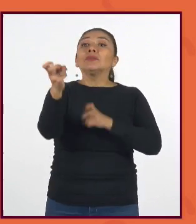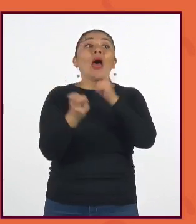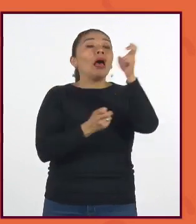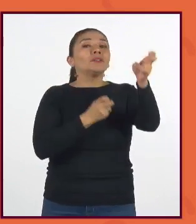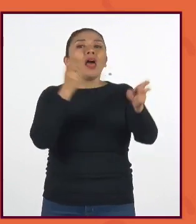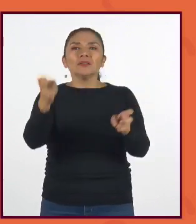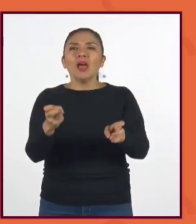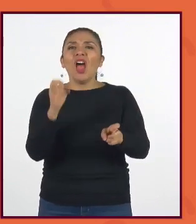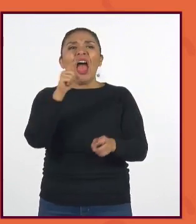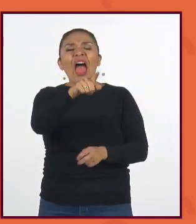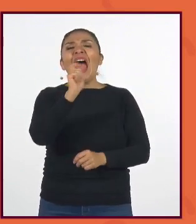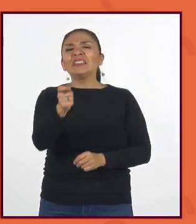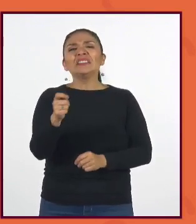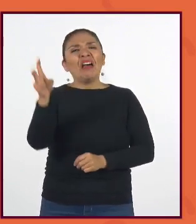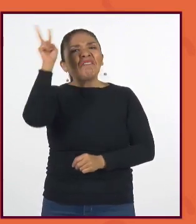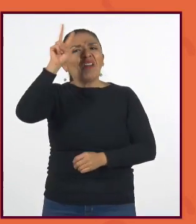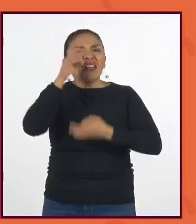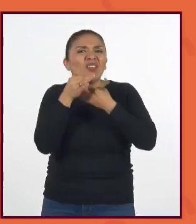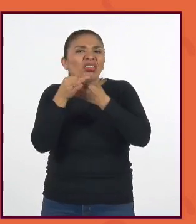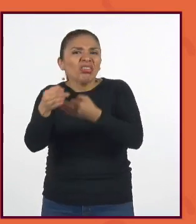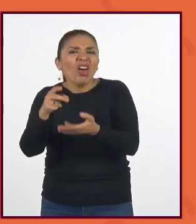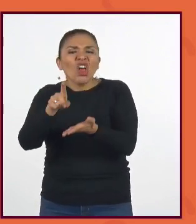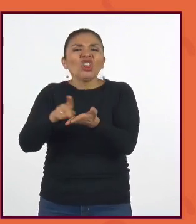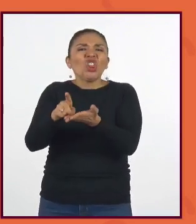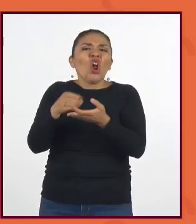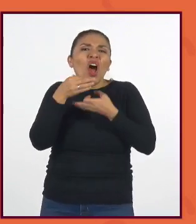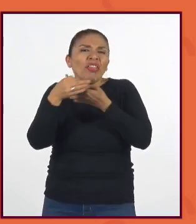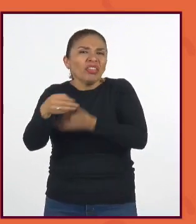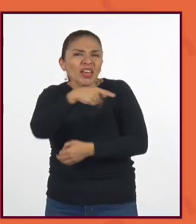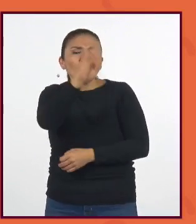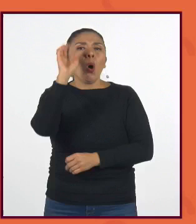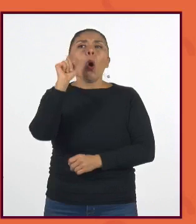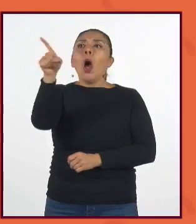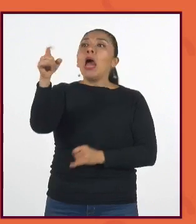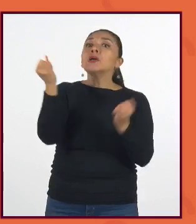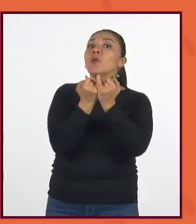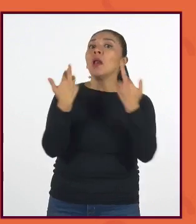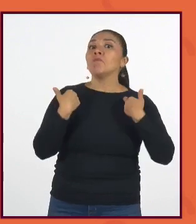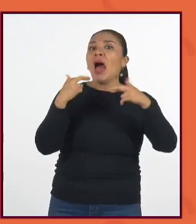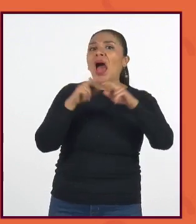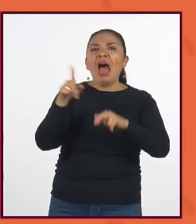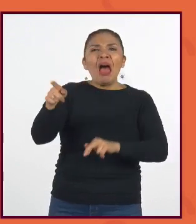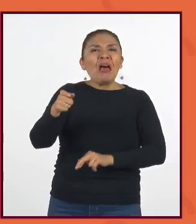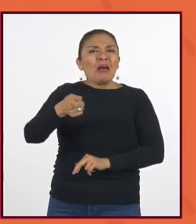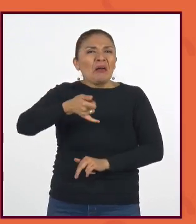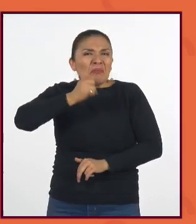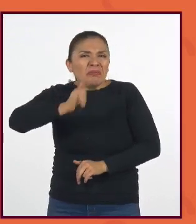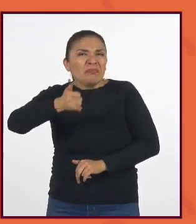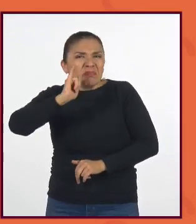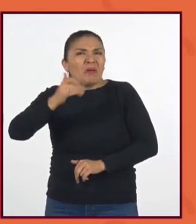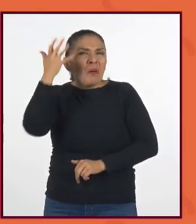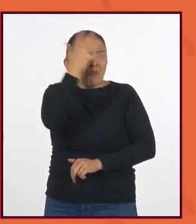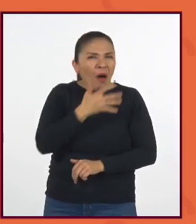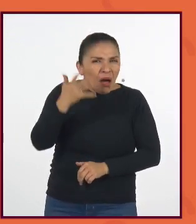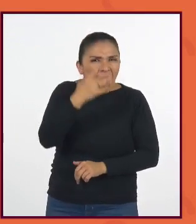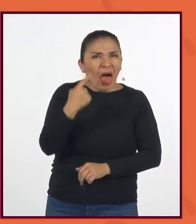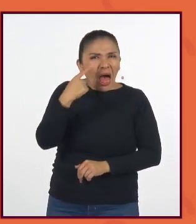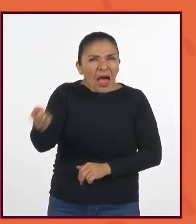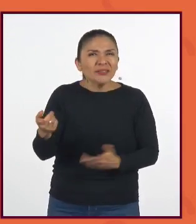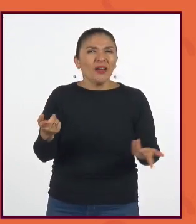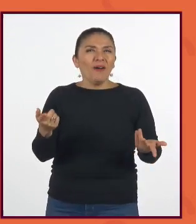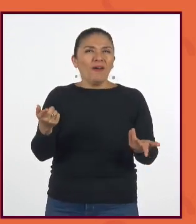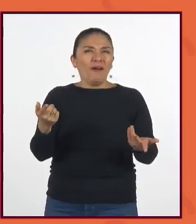como drogadicto, como fulanito el drogadicto o el maestro de por 8, o sea, hay